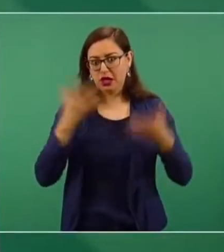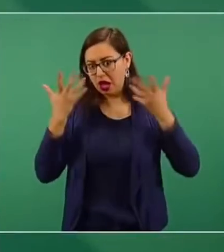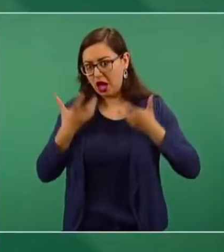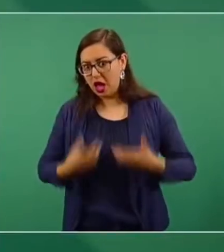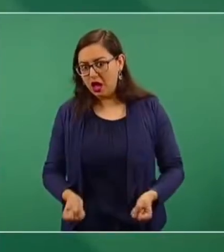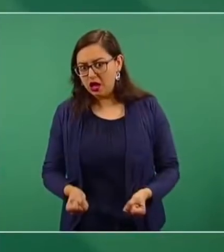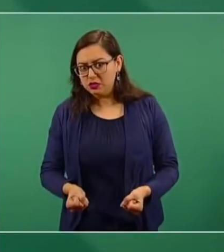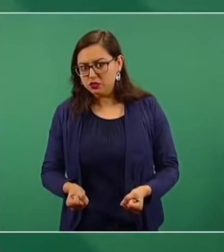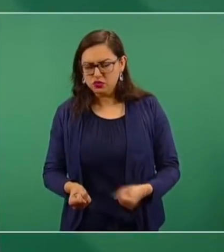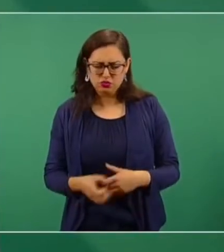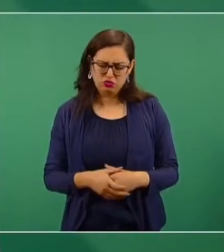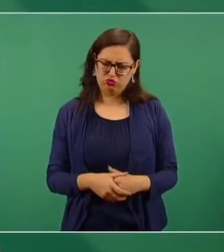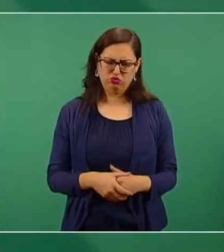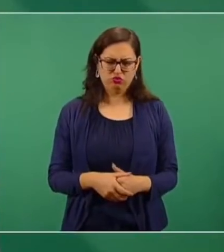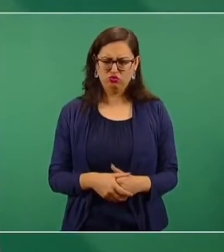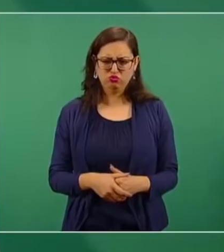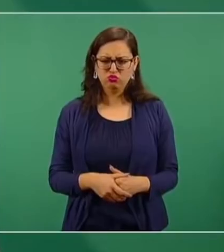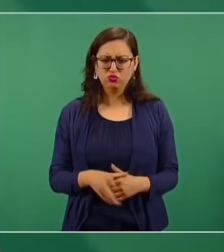espantar.